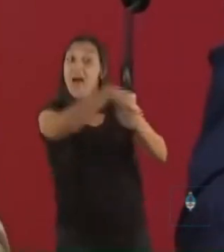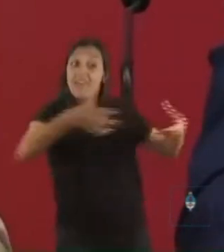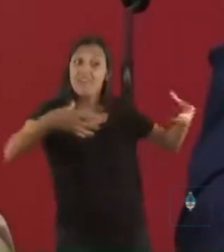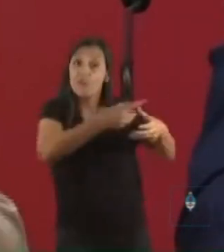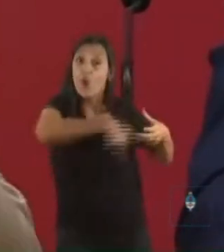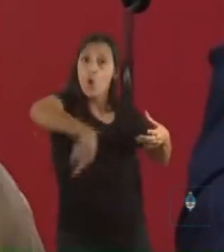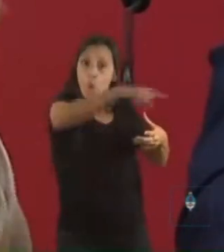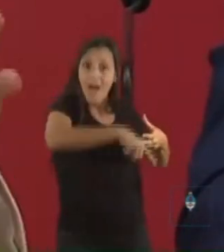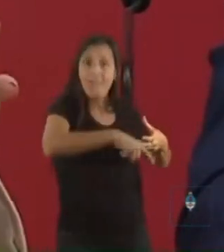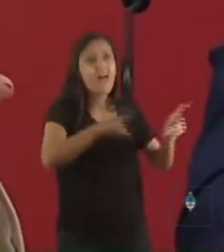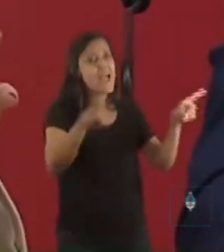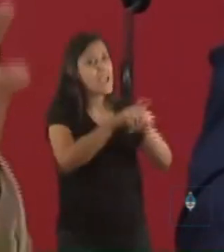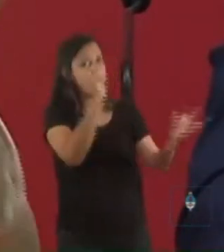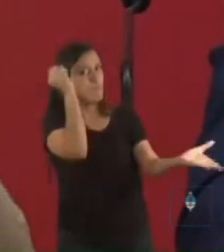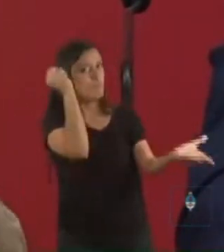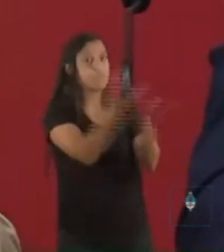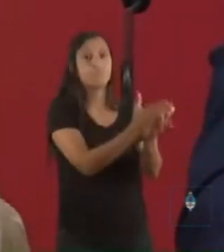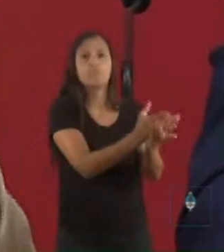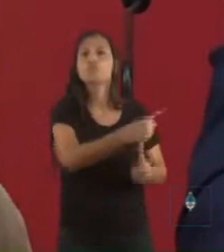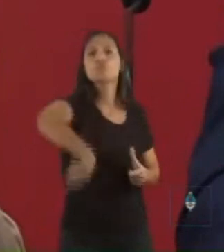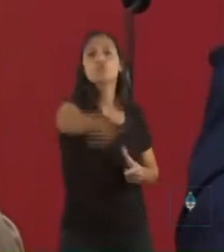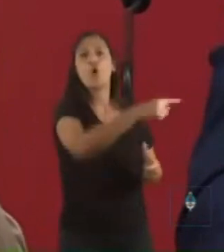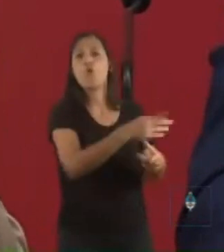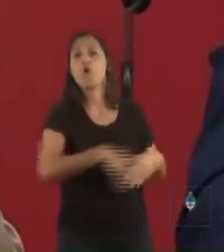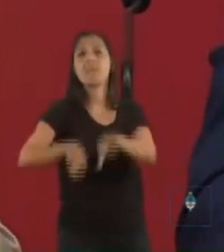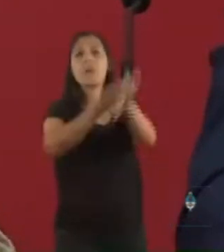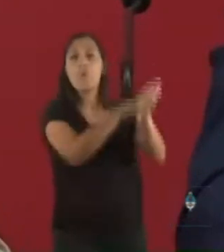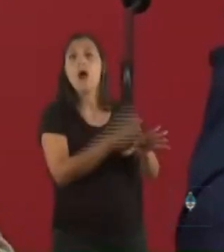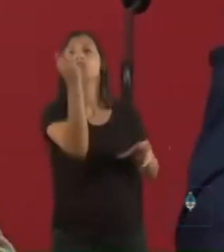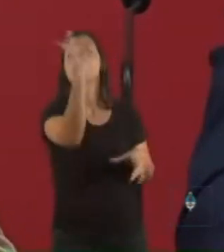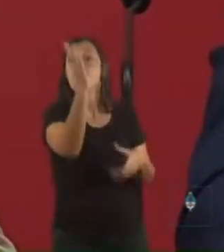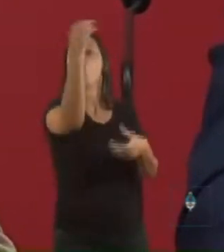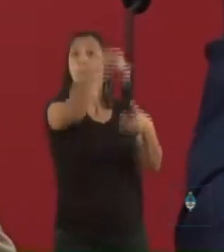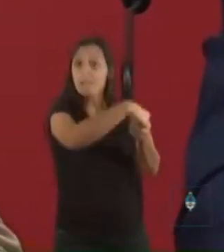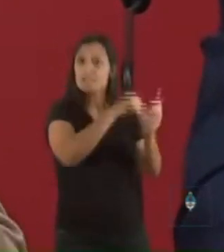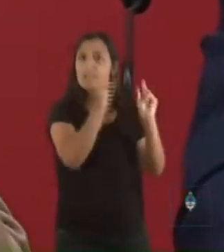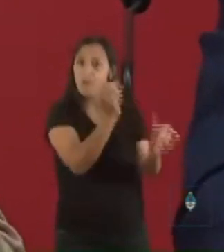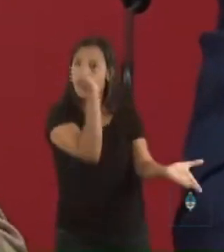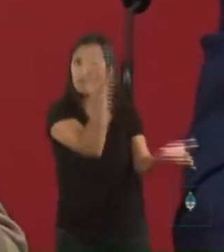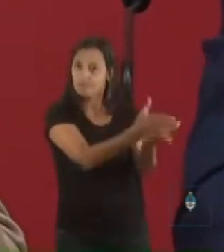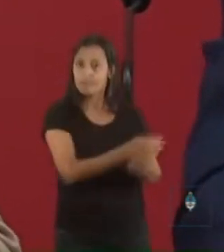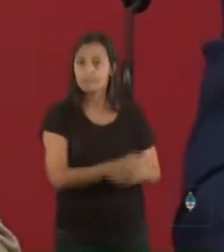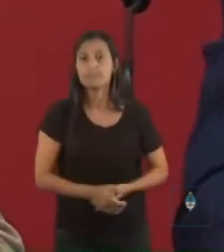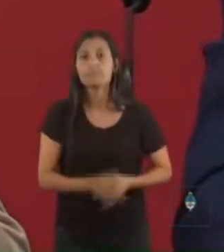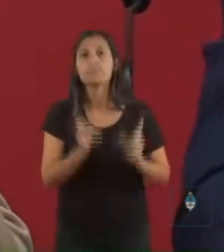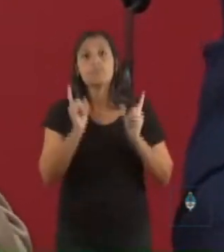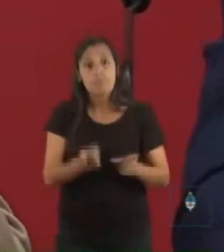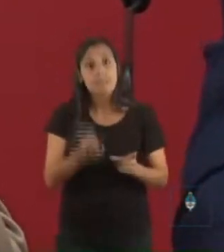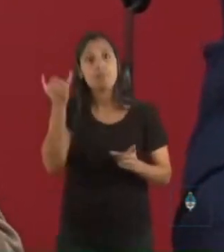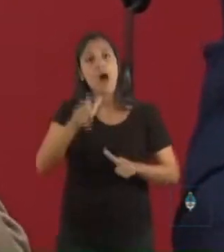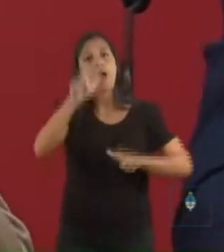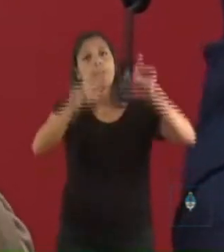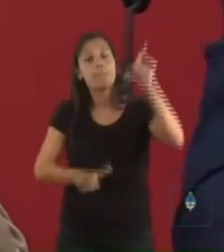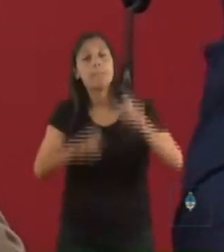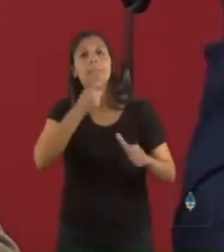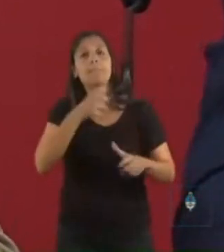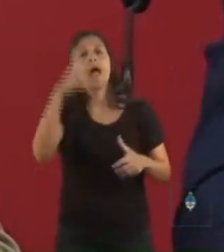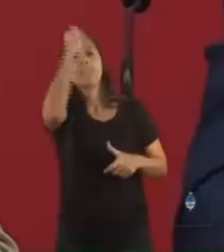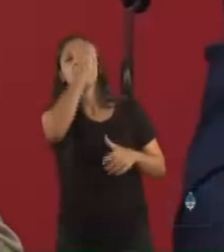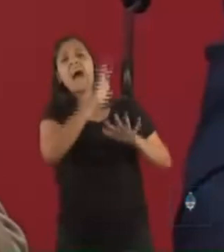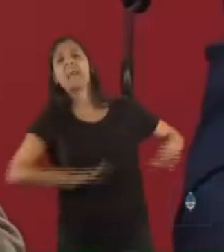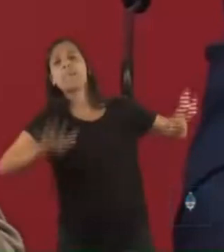la pena de la organización por el hecho de participar con figuras especiales como El arrepentido que ya